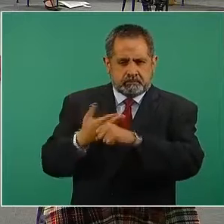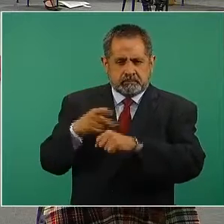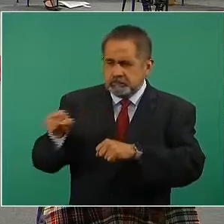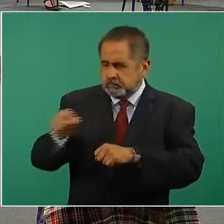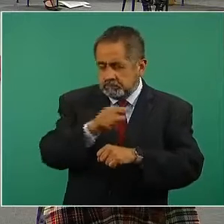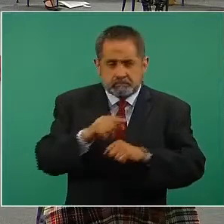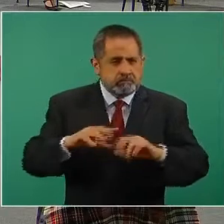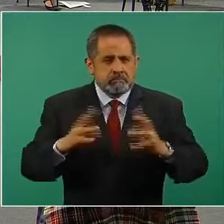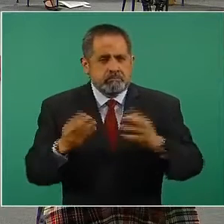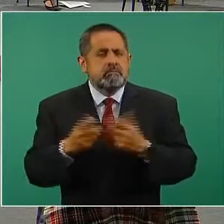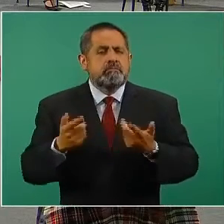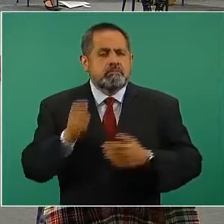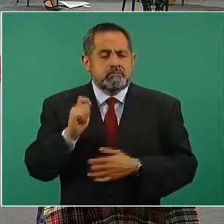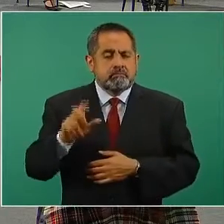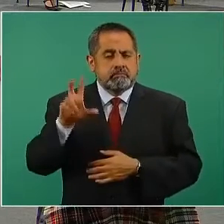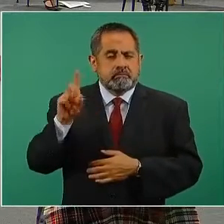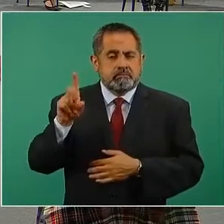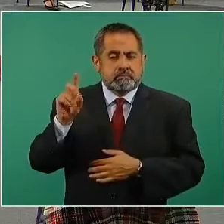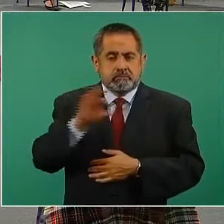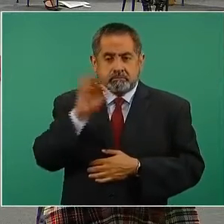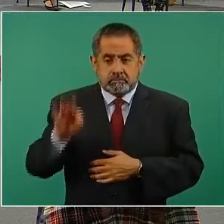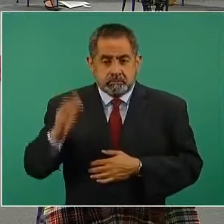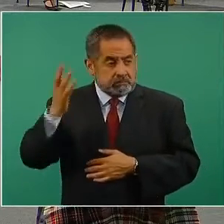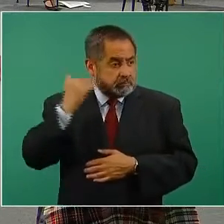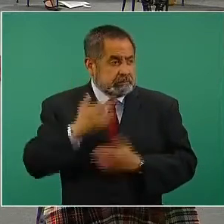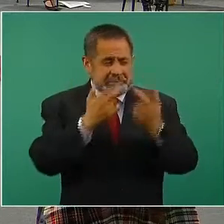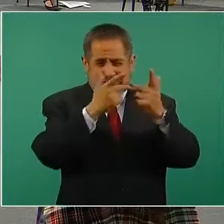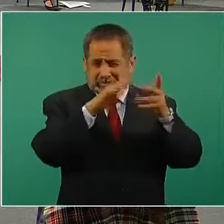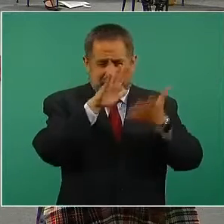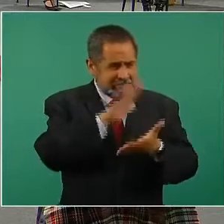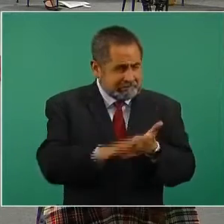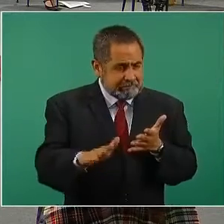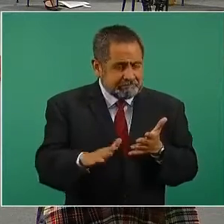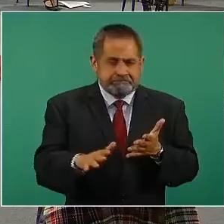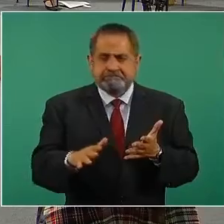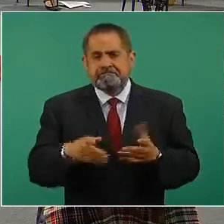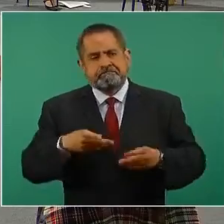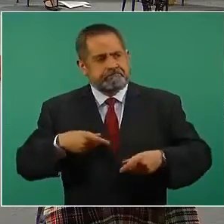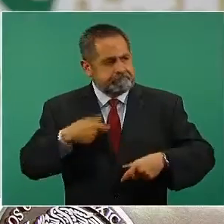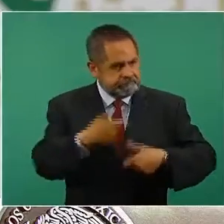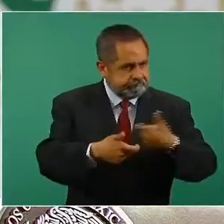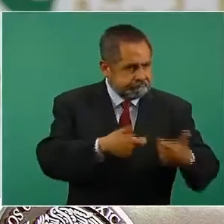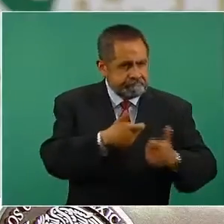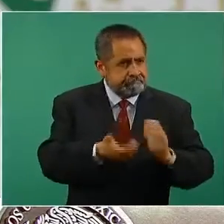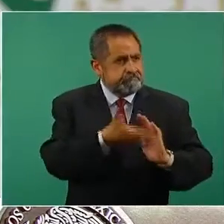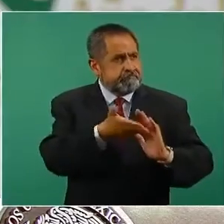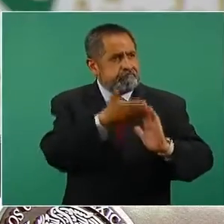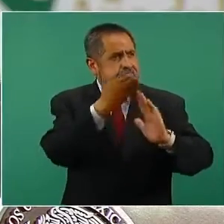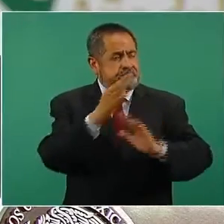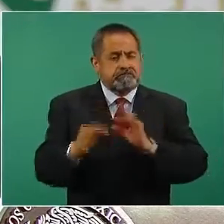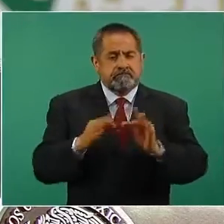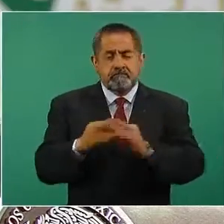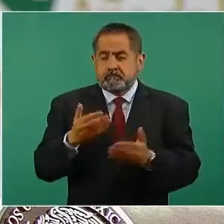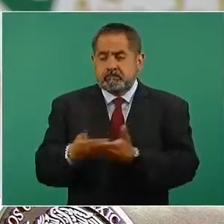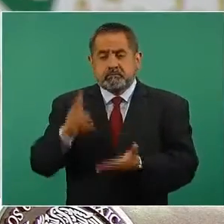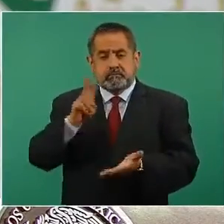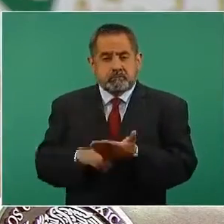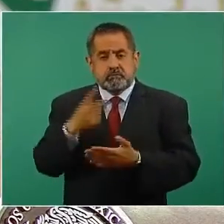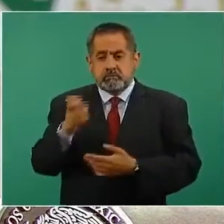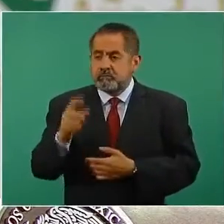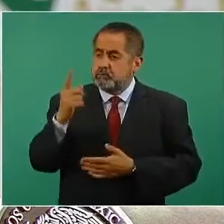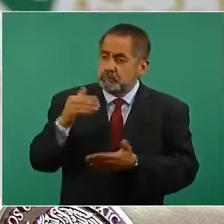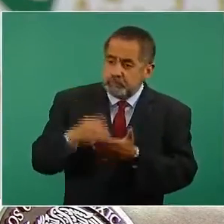más del 30% fueron pérdida total. La dispersión hasta el día de hoy es de 2.201 millones de pesos.